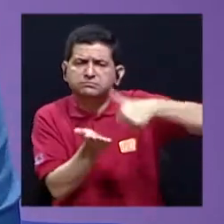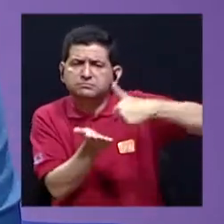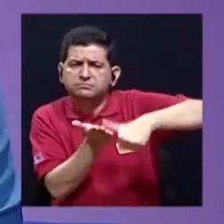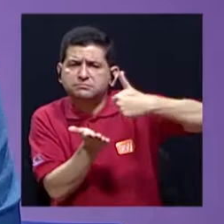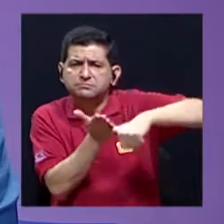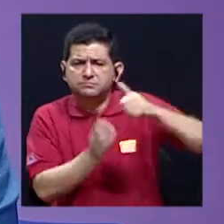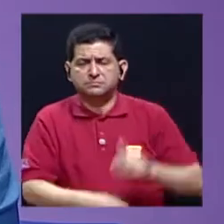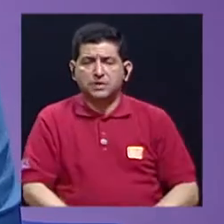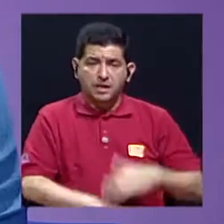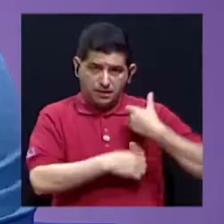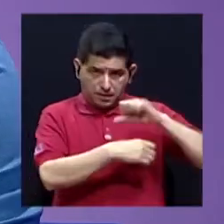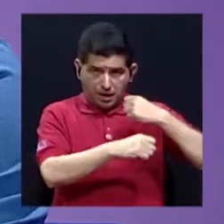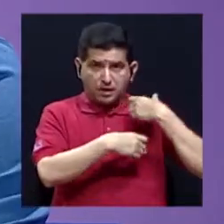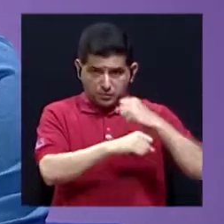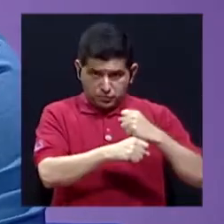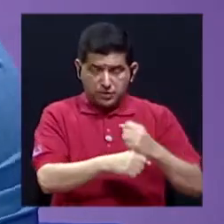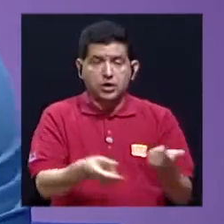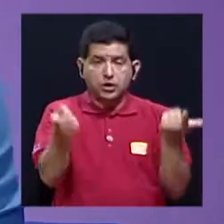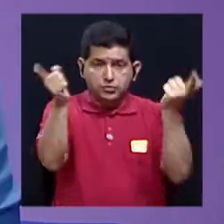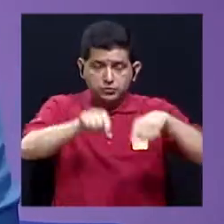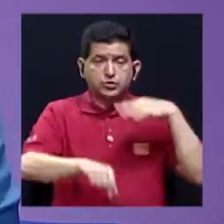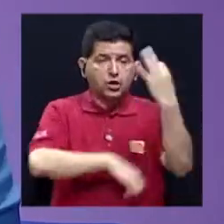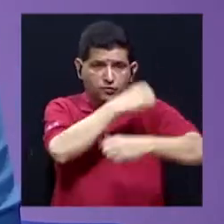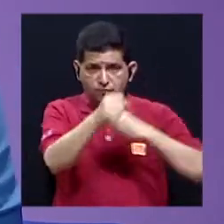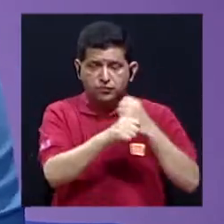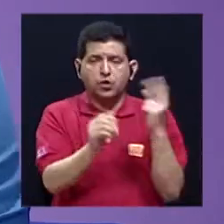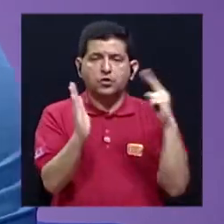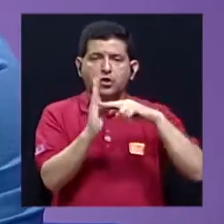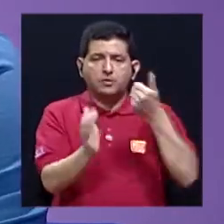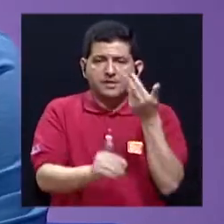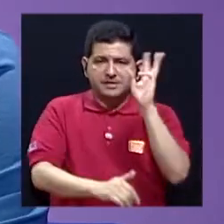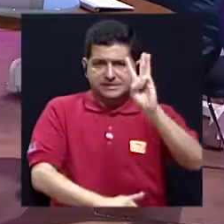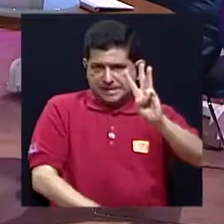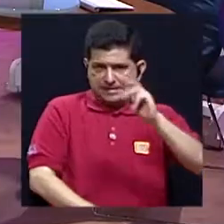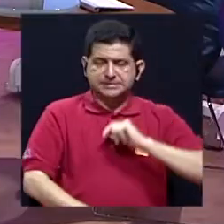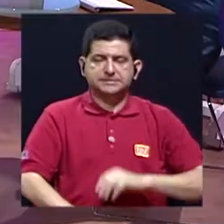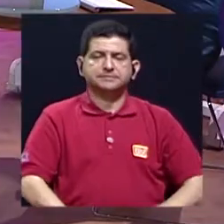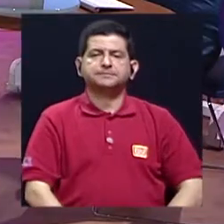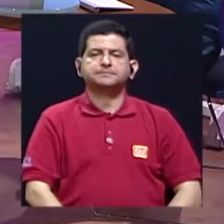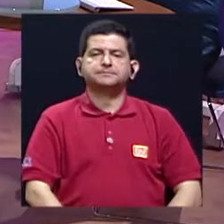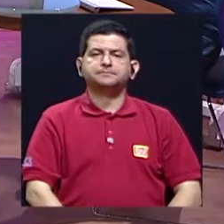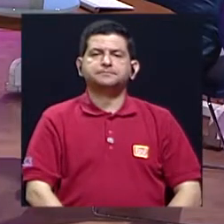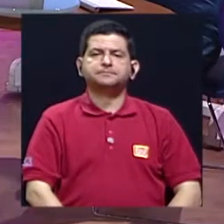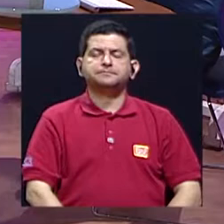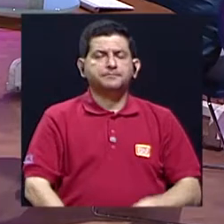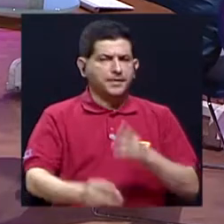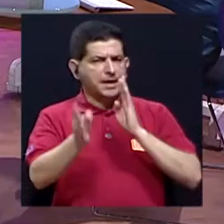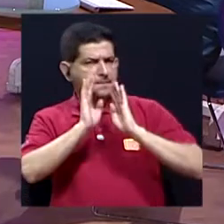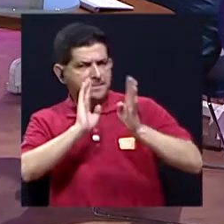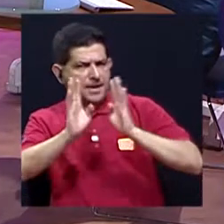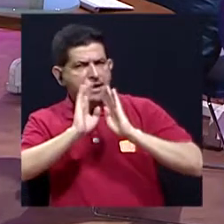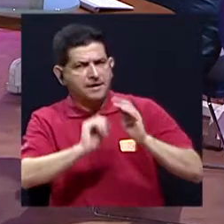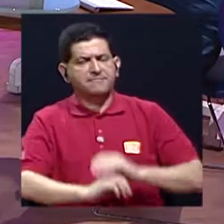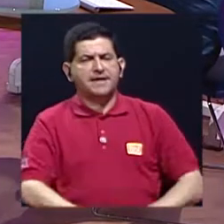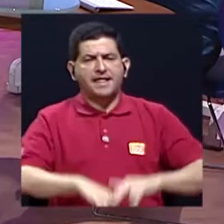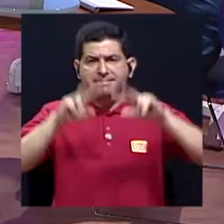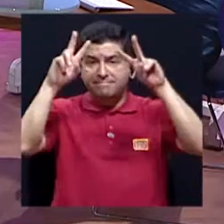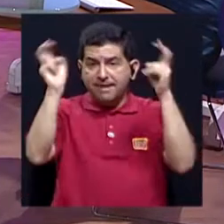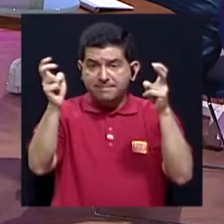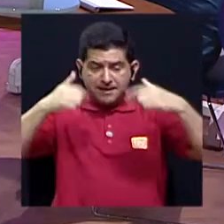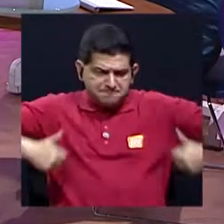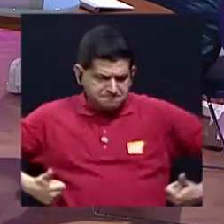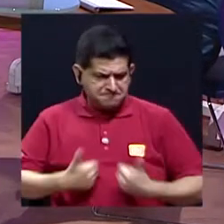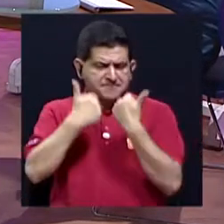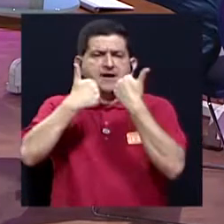electorales municipales que se darán el próximo año, 2016. Y para hablar sobre temas,